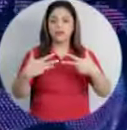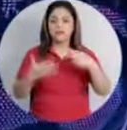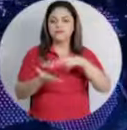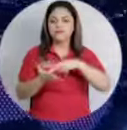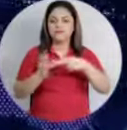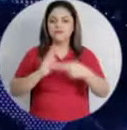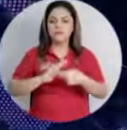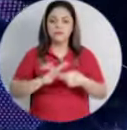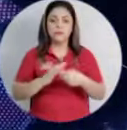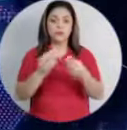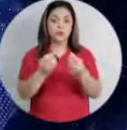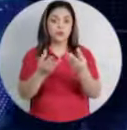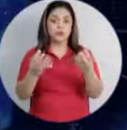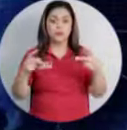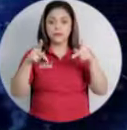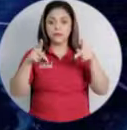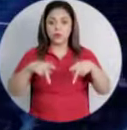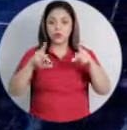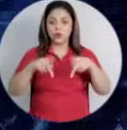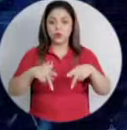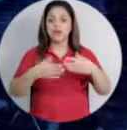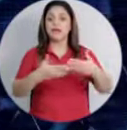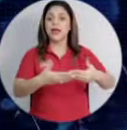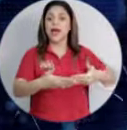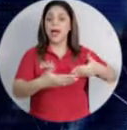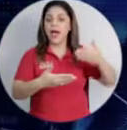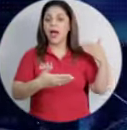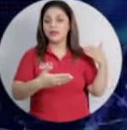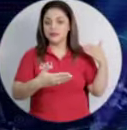decir que muchas personas que antes